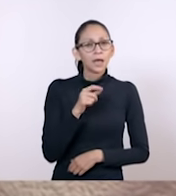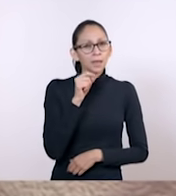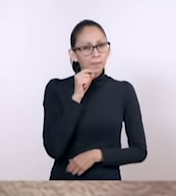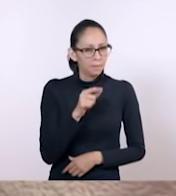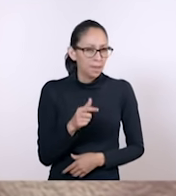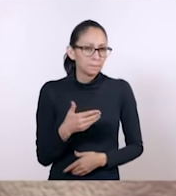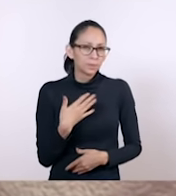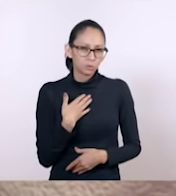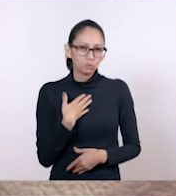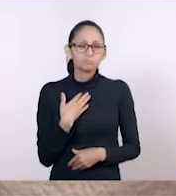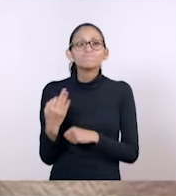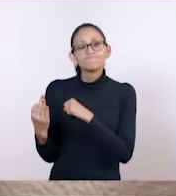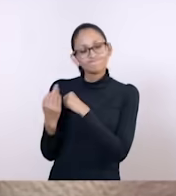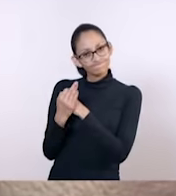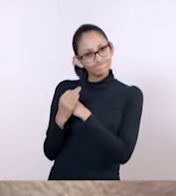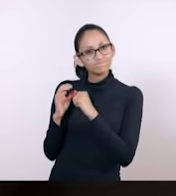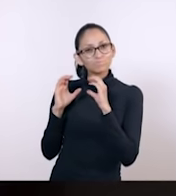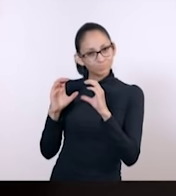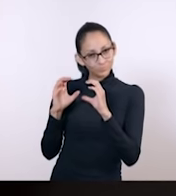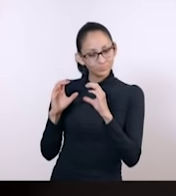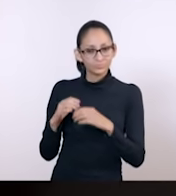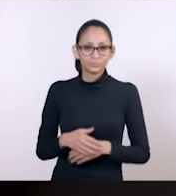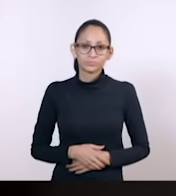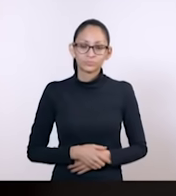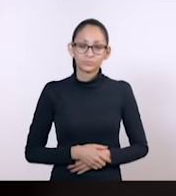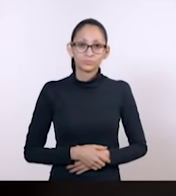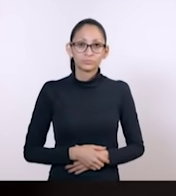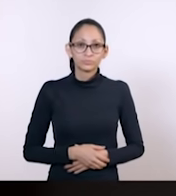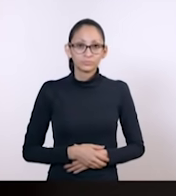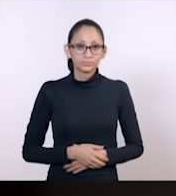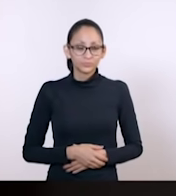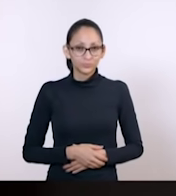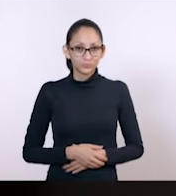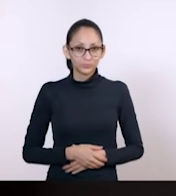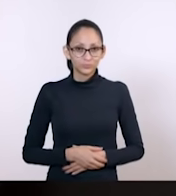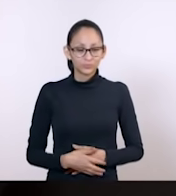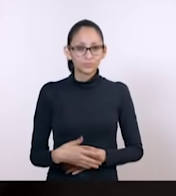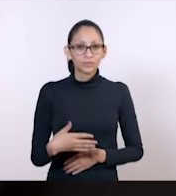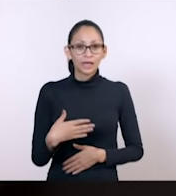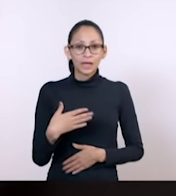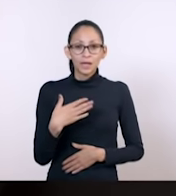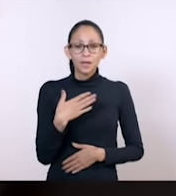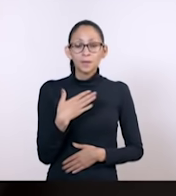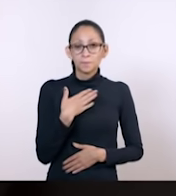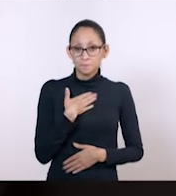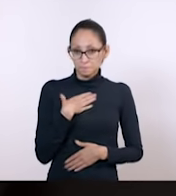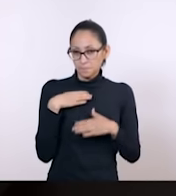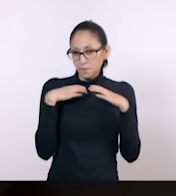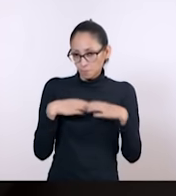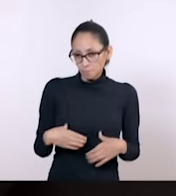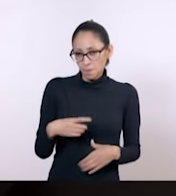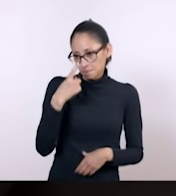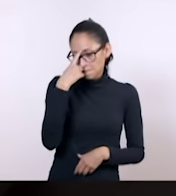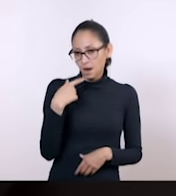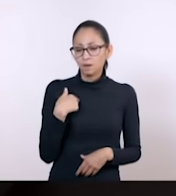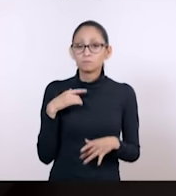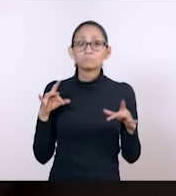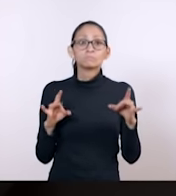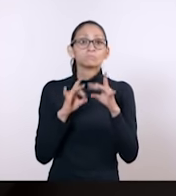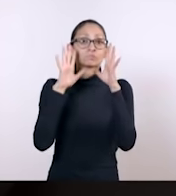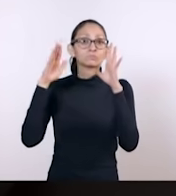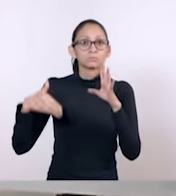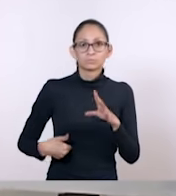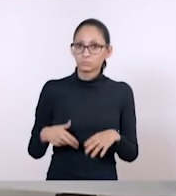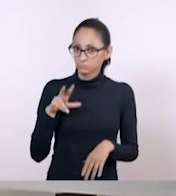que tenga protección. Mi cuerpo y para que no me pase nada.